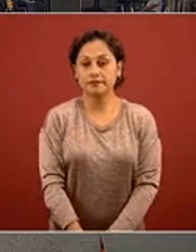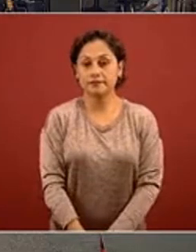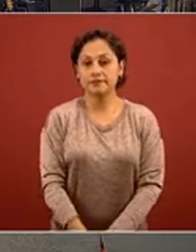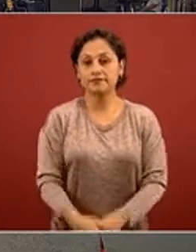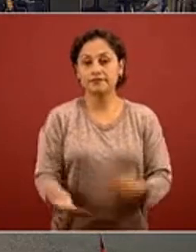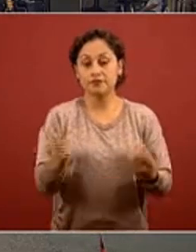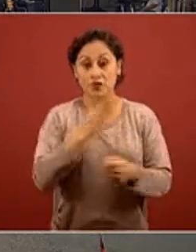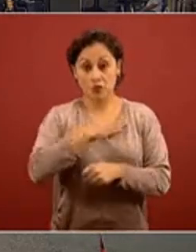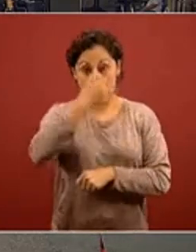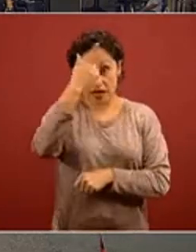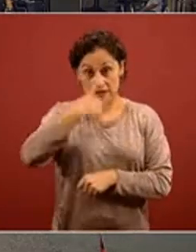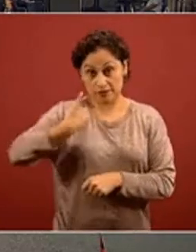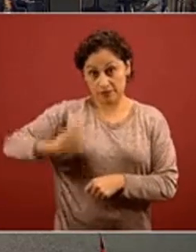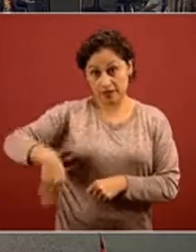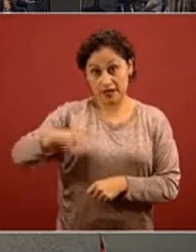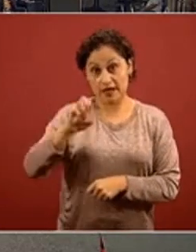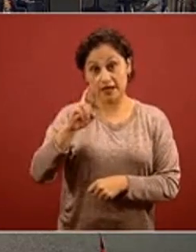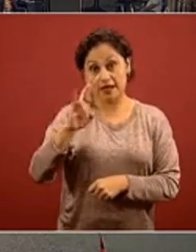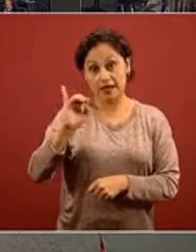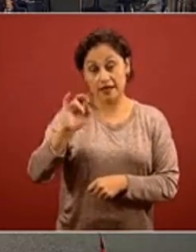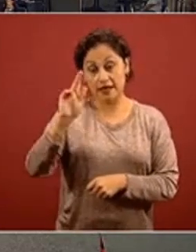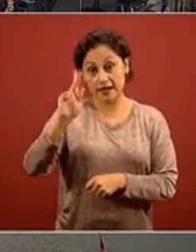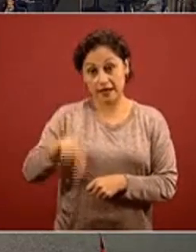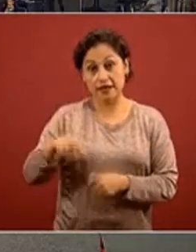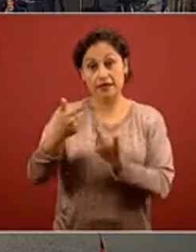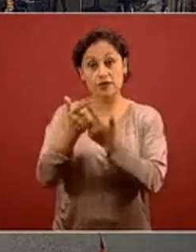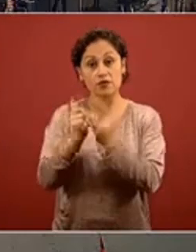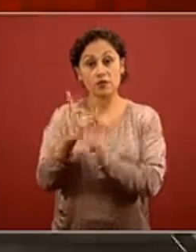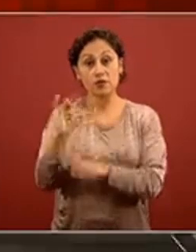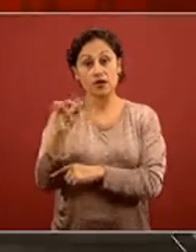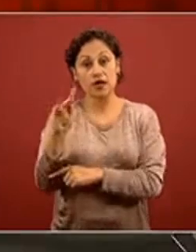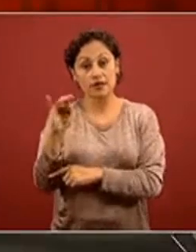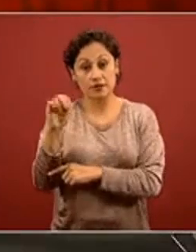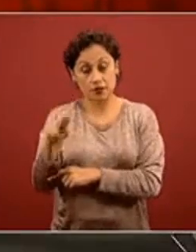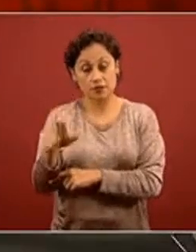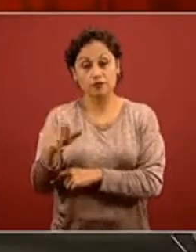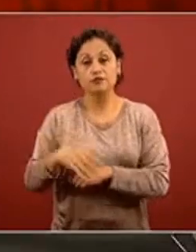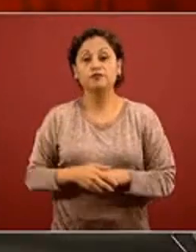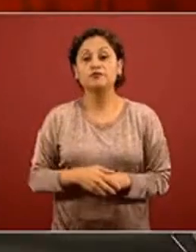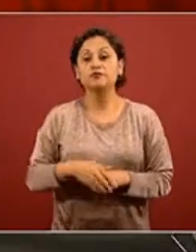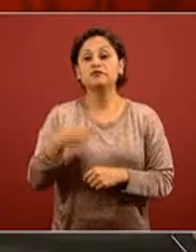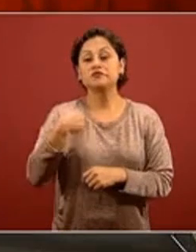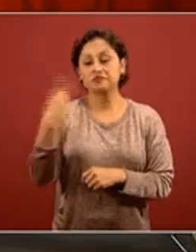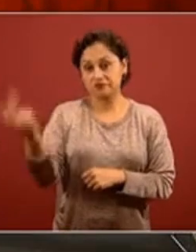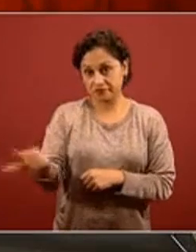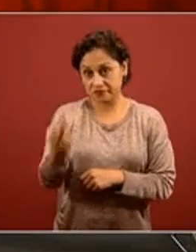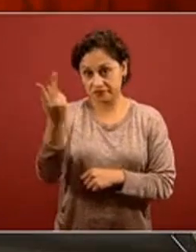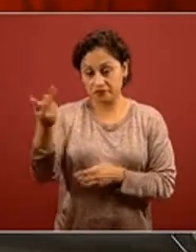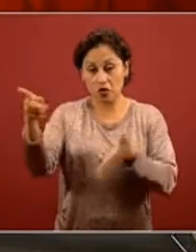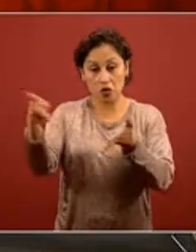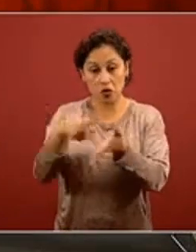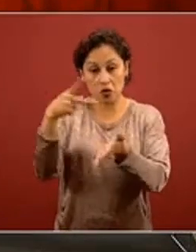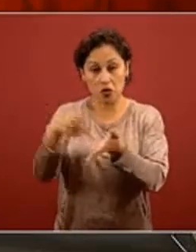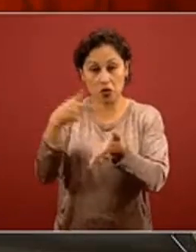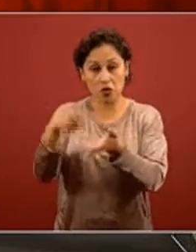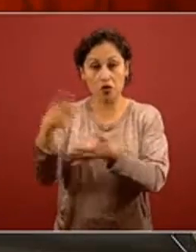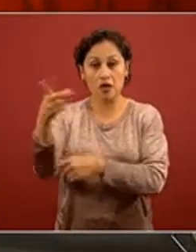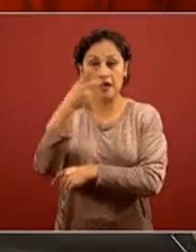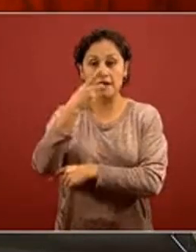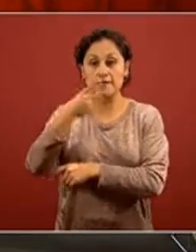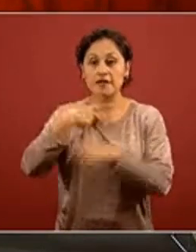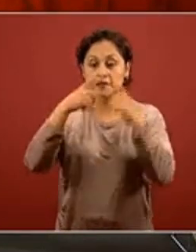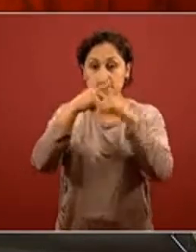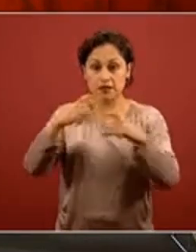Buenas noches, doctor. Eric Hernández, de Diario Basta para el Grupo Cantón. La pregunta sería, en repetidas ocasiones ha dicho que el uso de cubrebocas no es necesario.